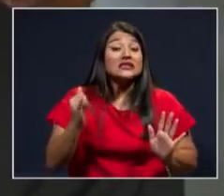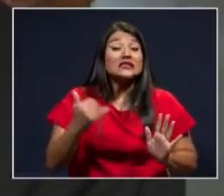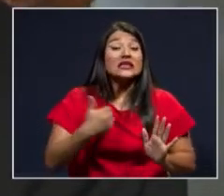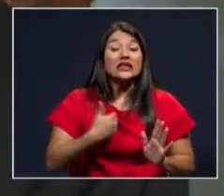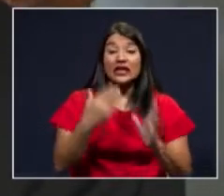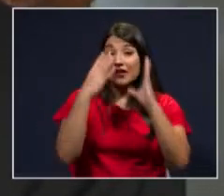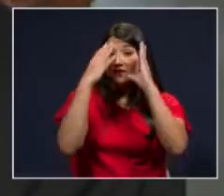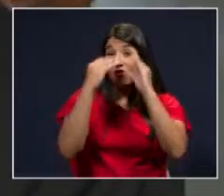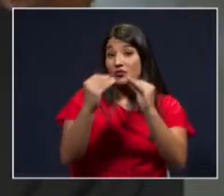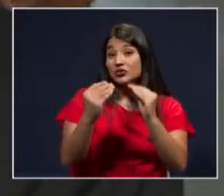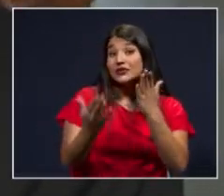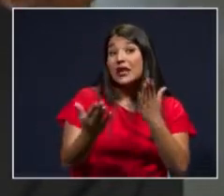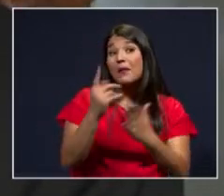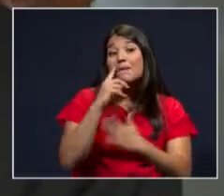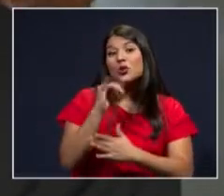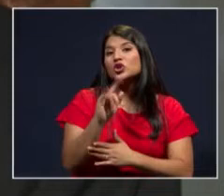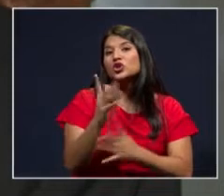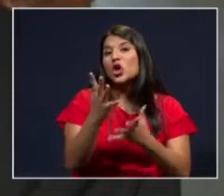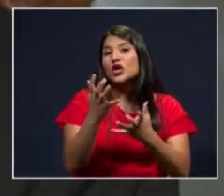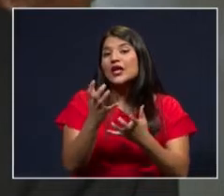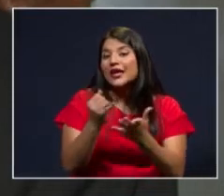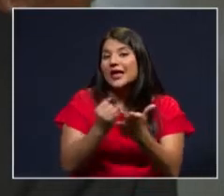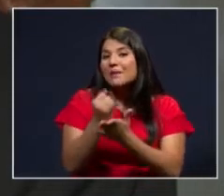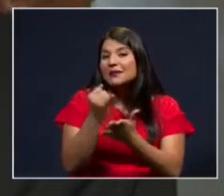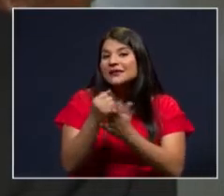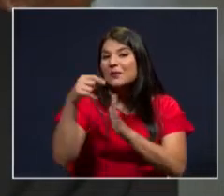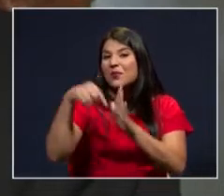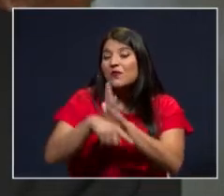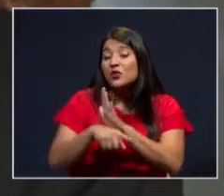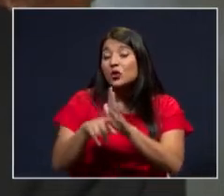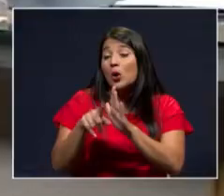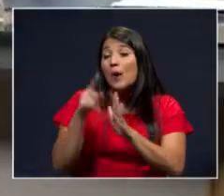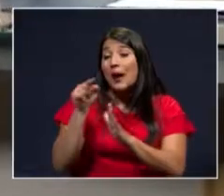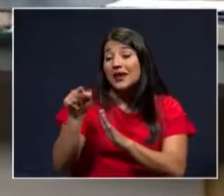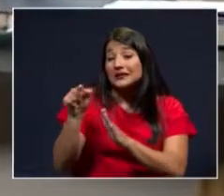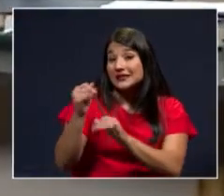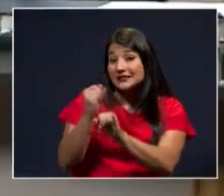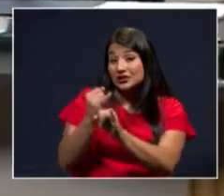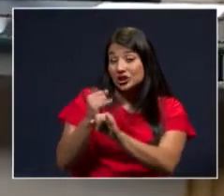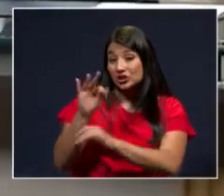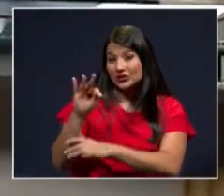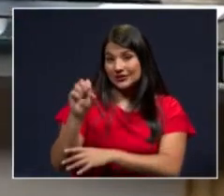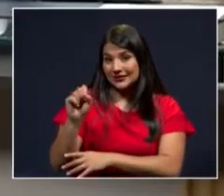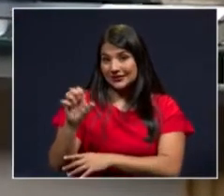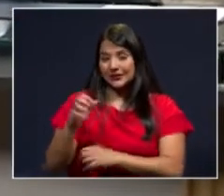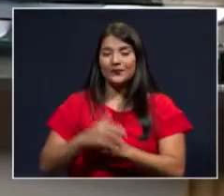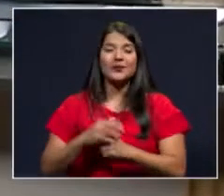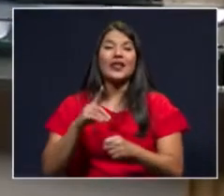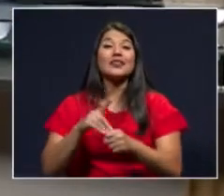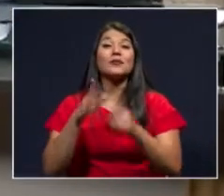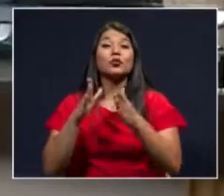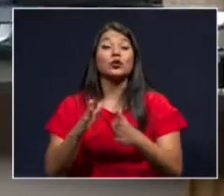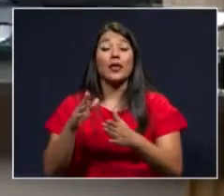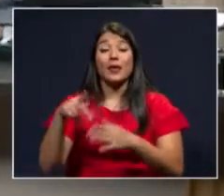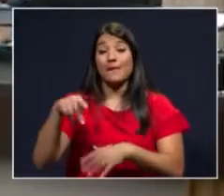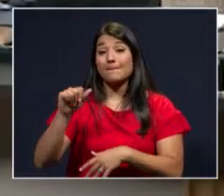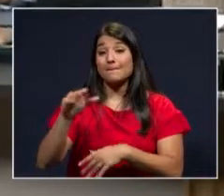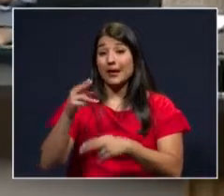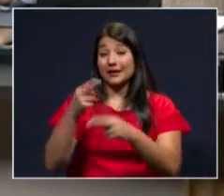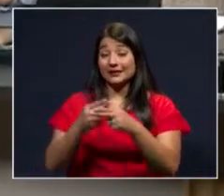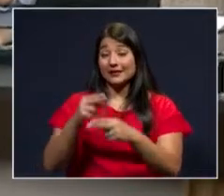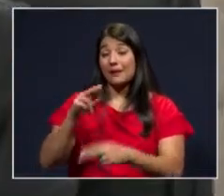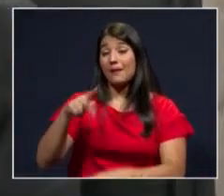lo cual no quieren que se investigue a profundidad una institución como el Tribunal Supremo de Elecciones. La legisladora del PAC, Paola Vega, quien respaldó